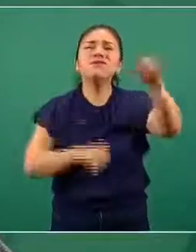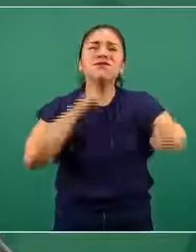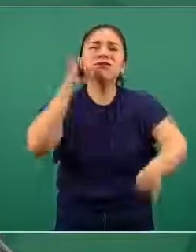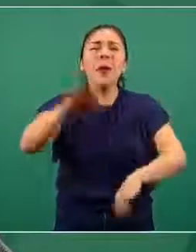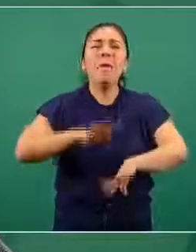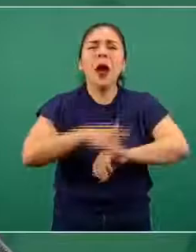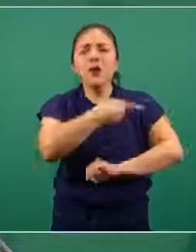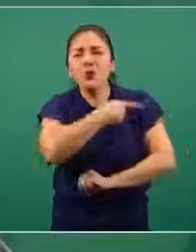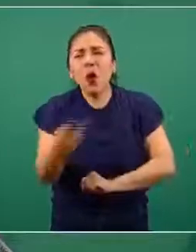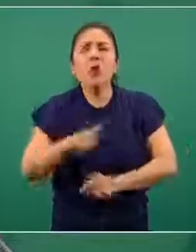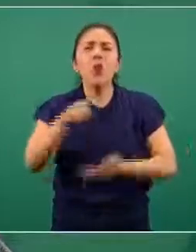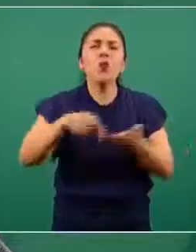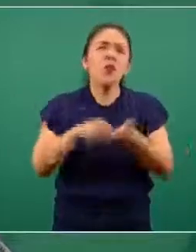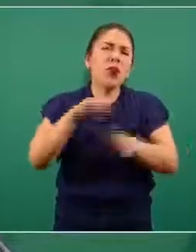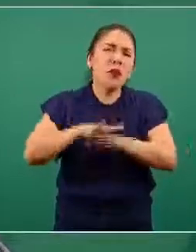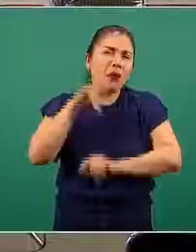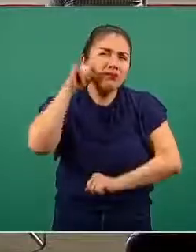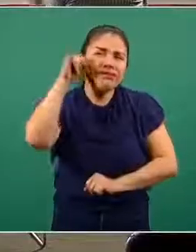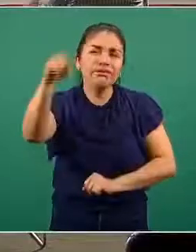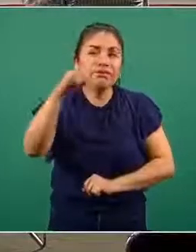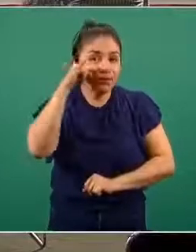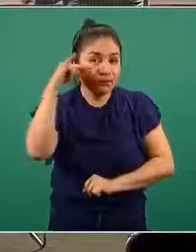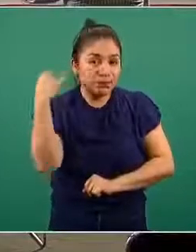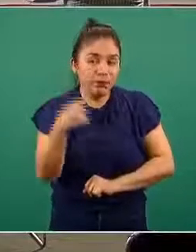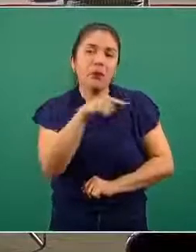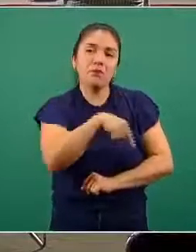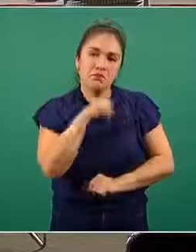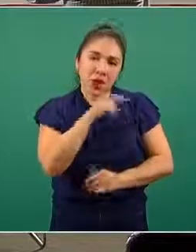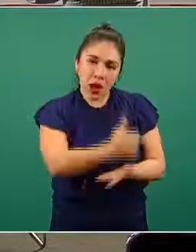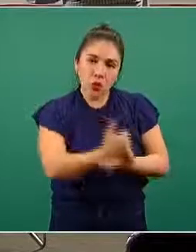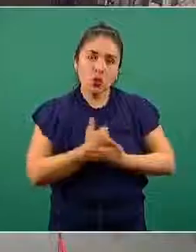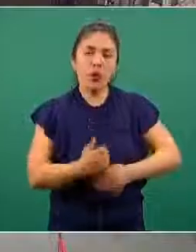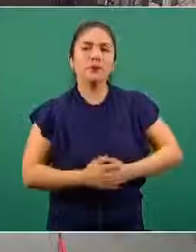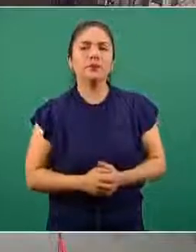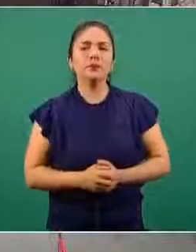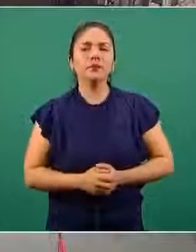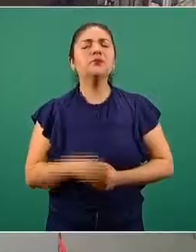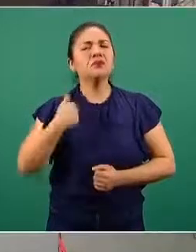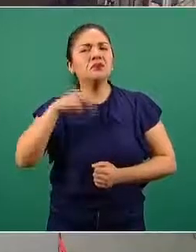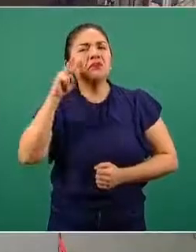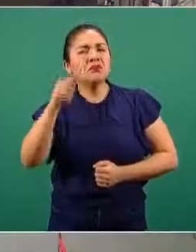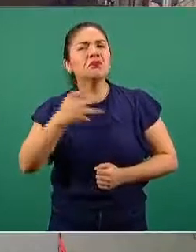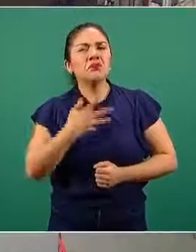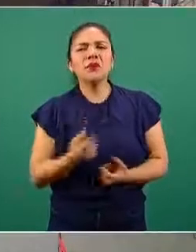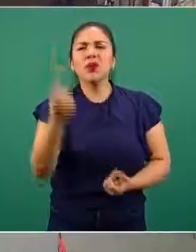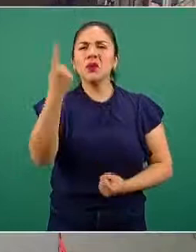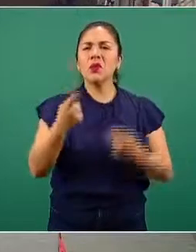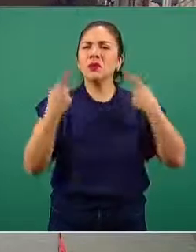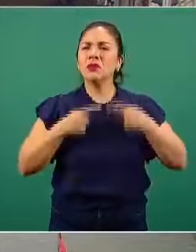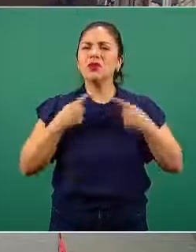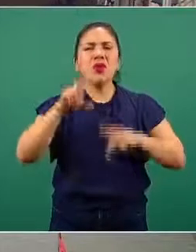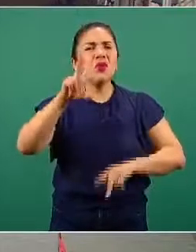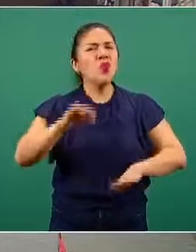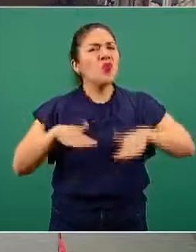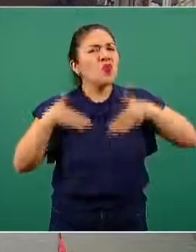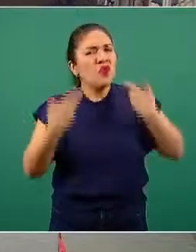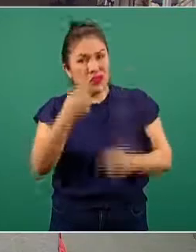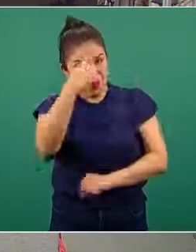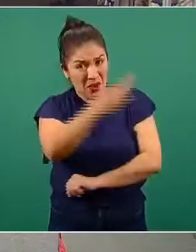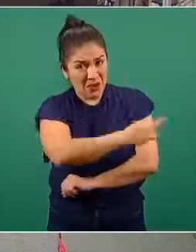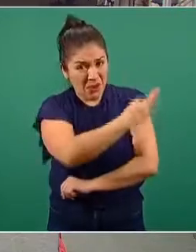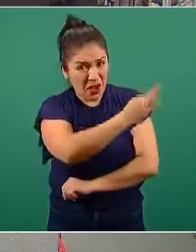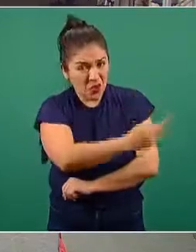también en zonas alejadas. Doctor, también hemos encontrado que hay personas que tienen mucha desconfianza a las vacunas,